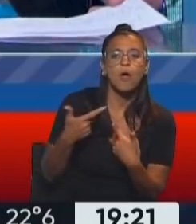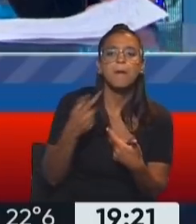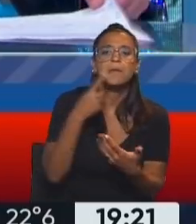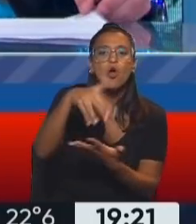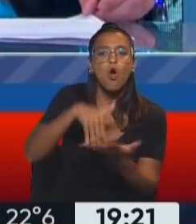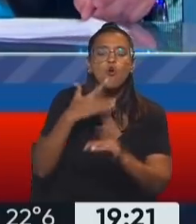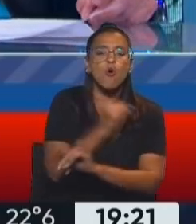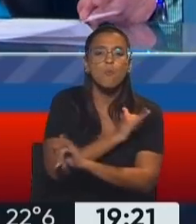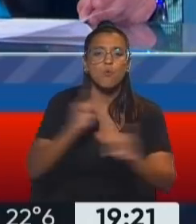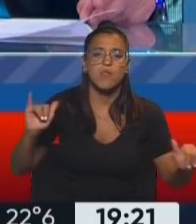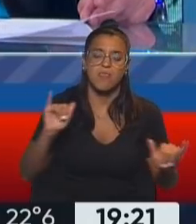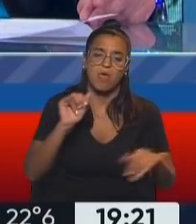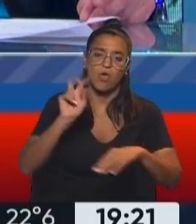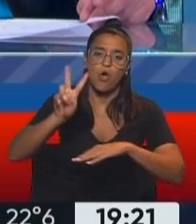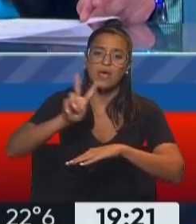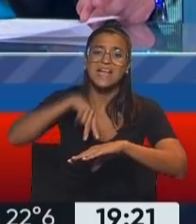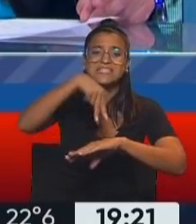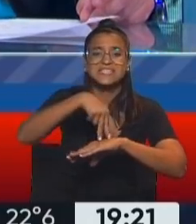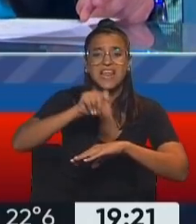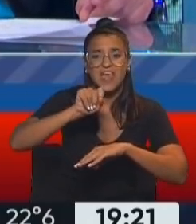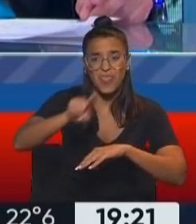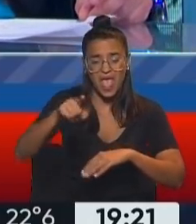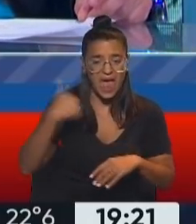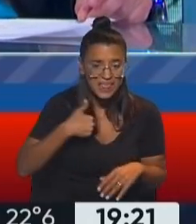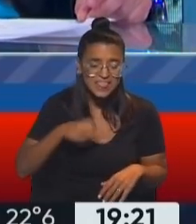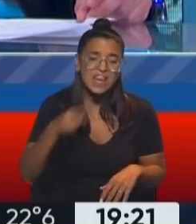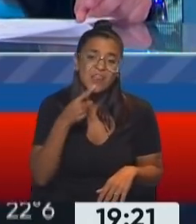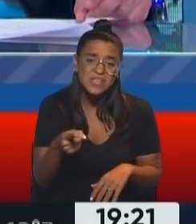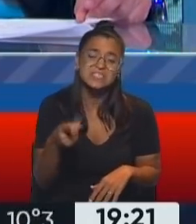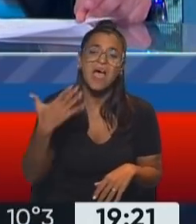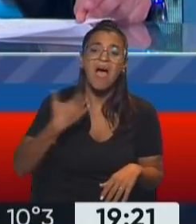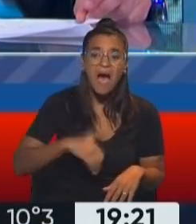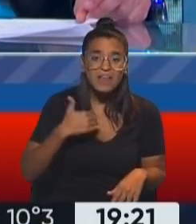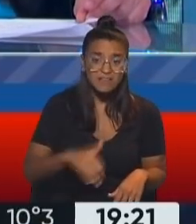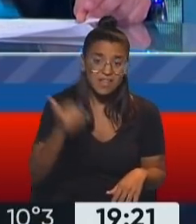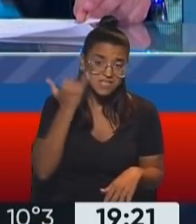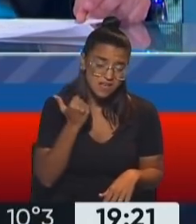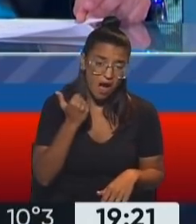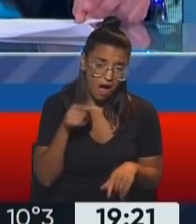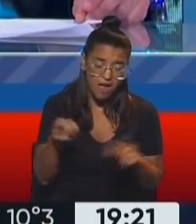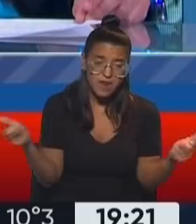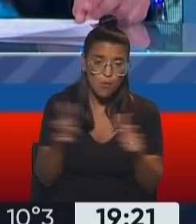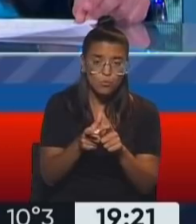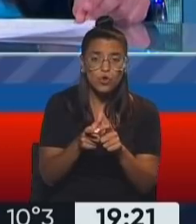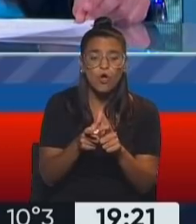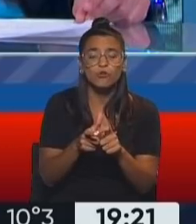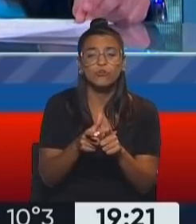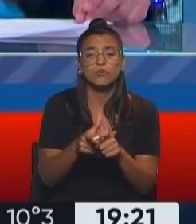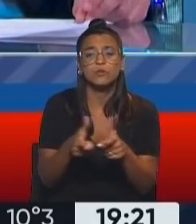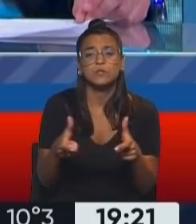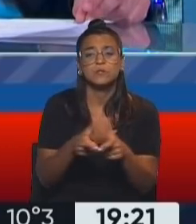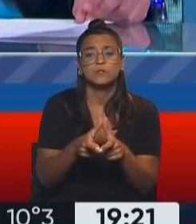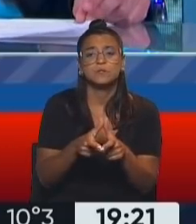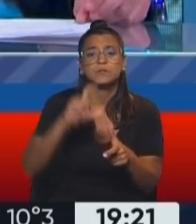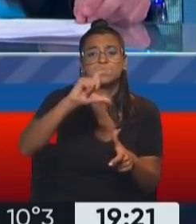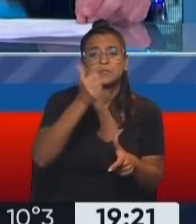comunicado que emite la Cancillería Argentina, dice que la Argentina fijó, estableció en esa reunión,